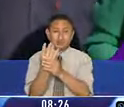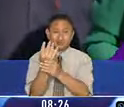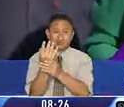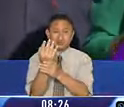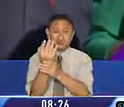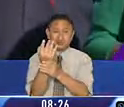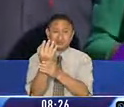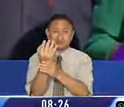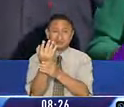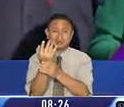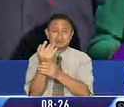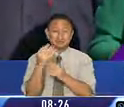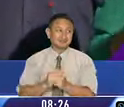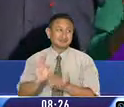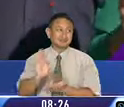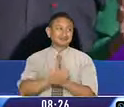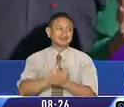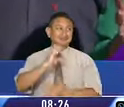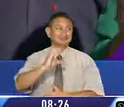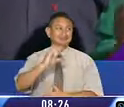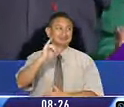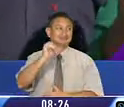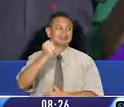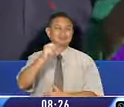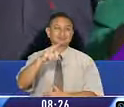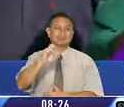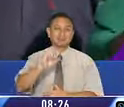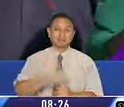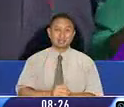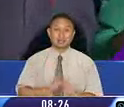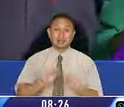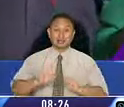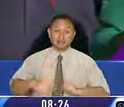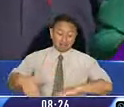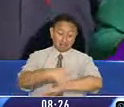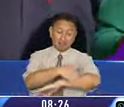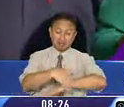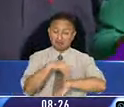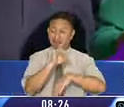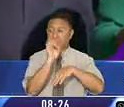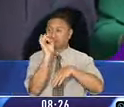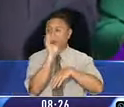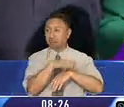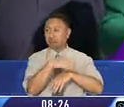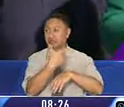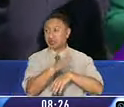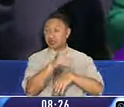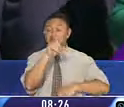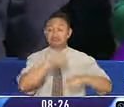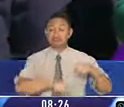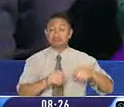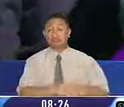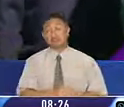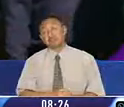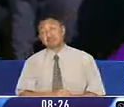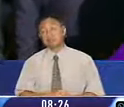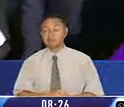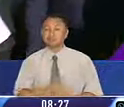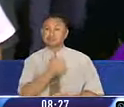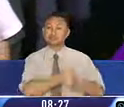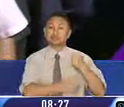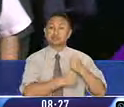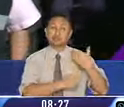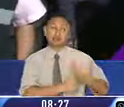El Cisne, que está ubicado al sur de la ciudad. Son vías olvidadas, vías que han permanecido en malas condiciones desde hace varios